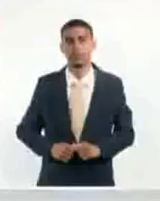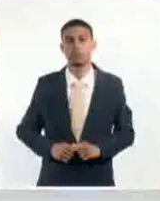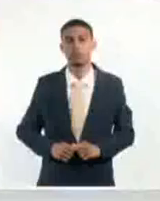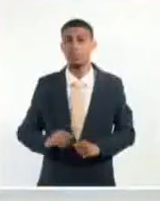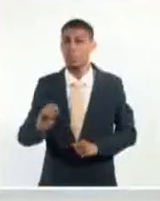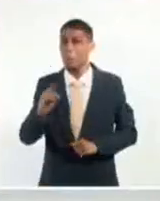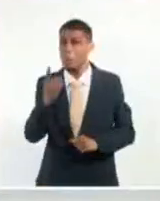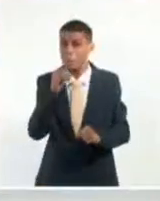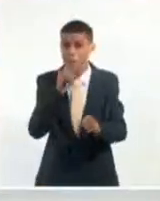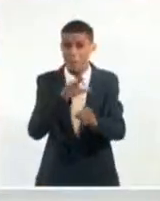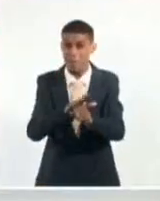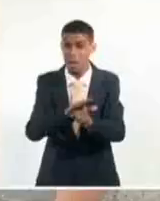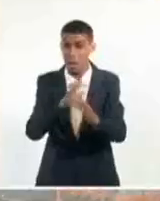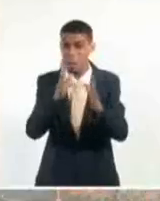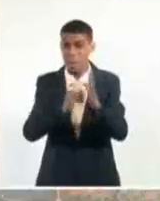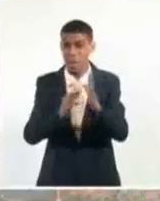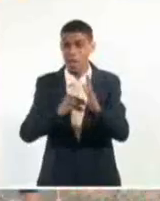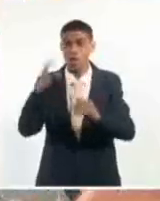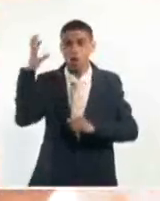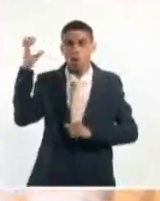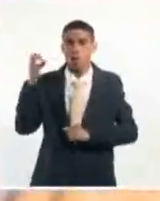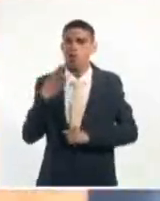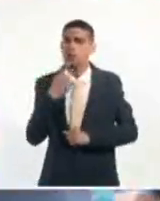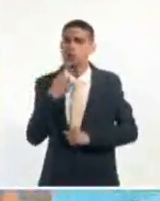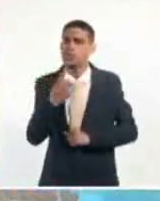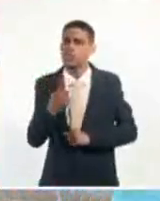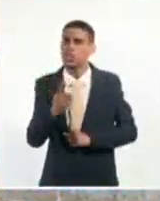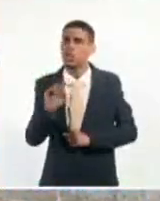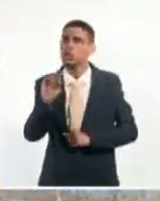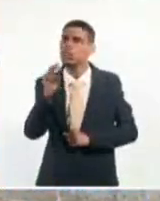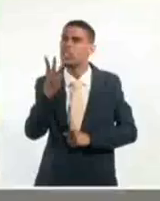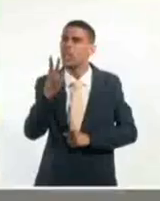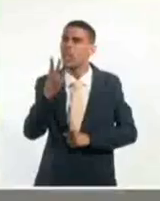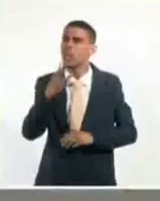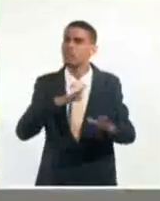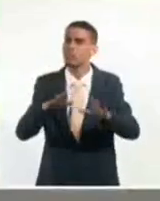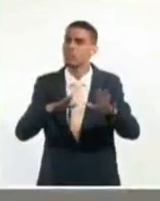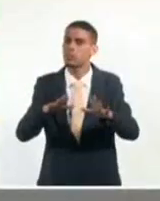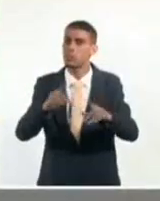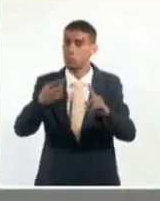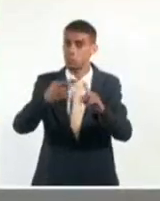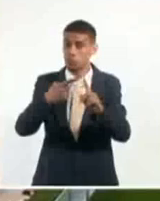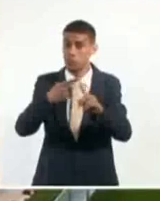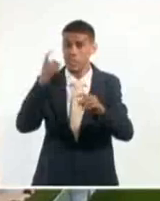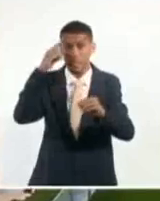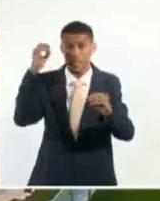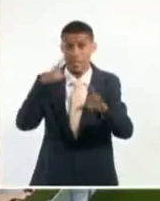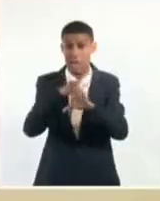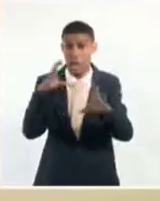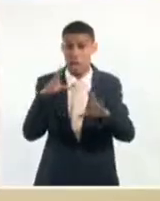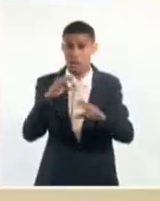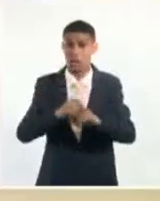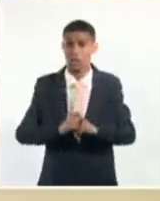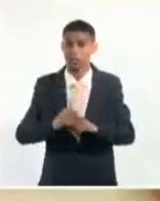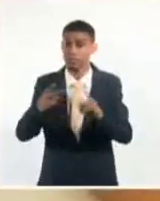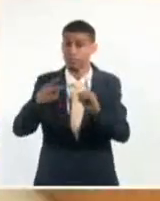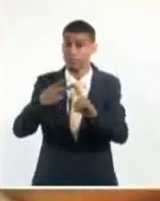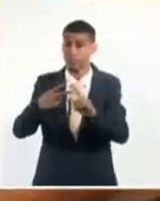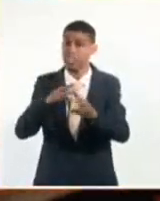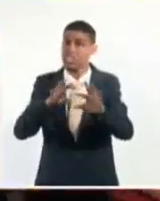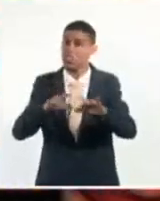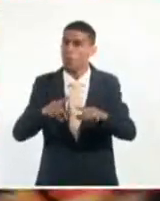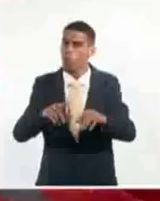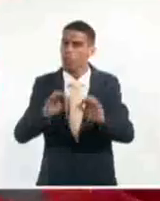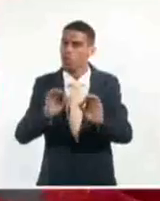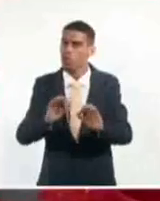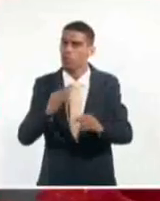primeros meses, el gobierno abogó porque su gestión se sustentara en tres pilares fundamentales: ciencia e innovación, la informatización de los